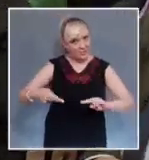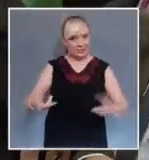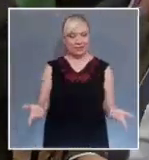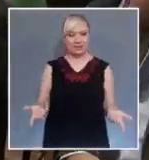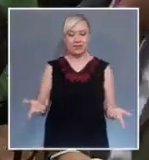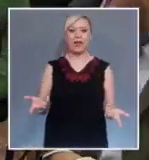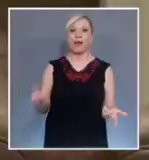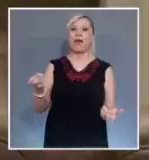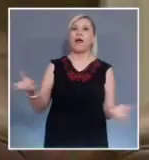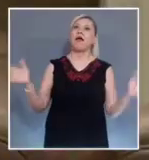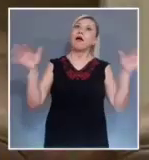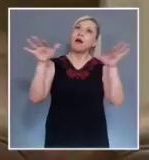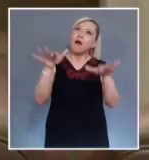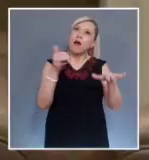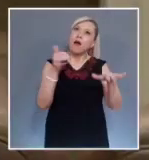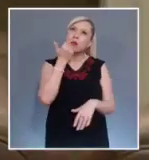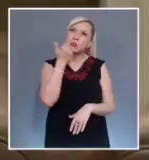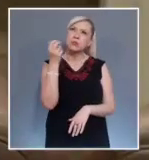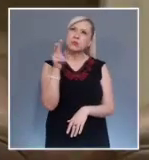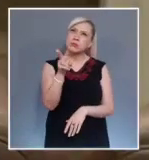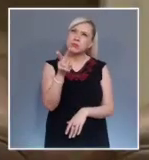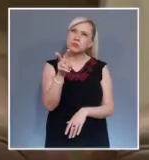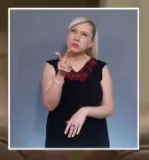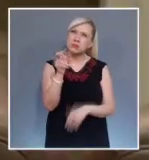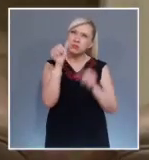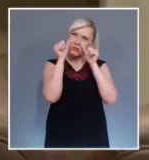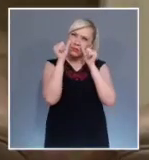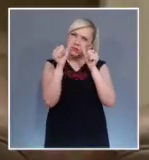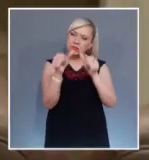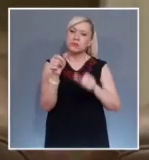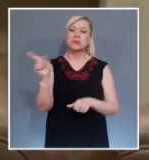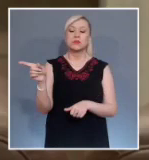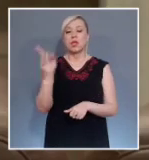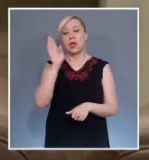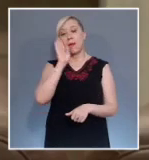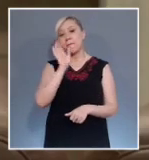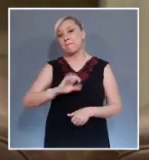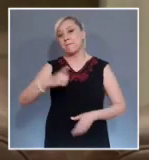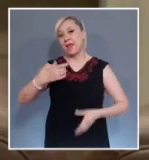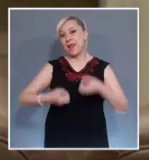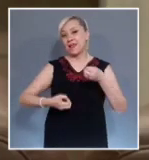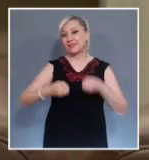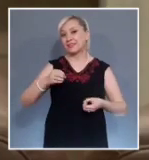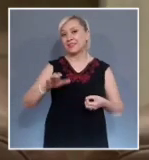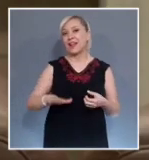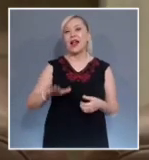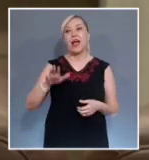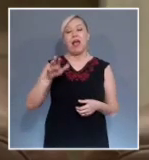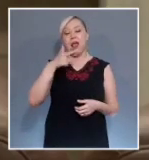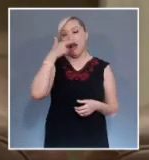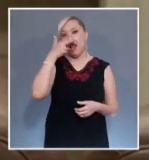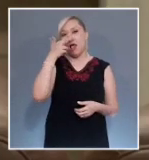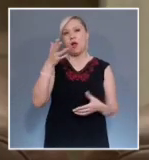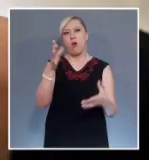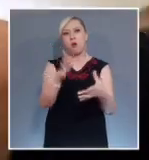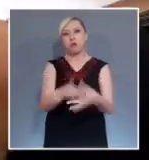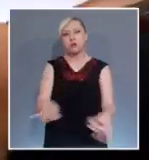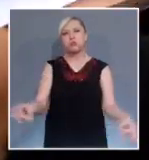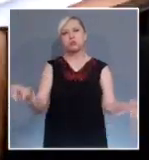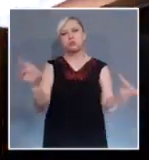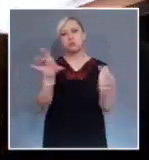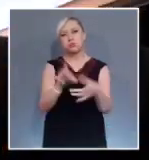la ministra explicó Los criterios relevantes que ha emitido la suprema corte ante la omisión legislativa que había en esta materia